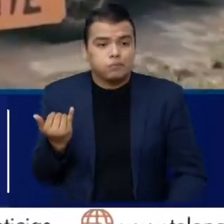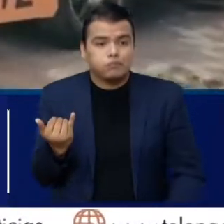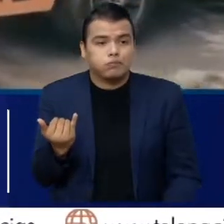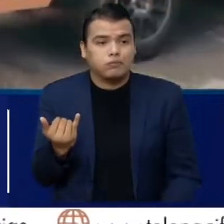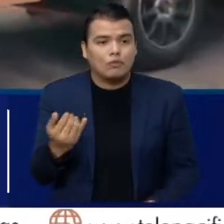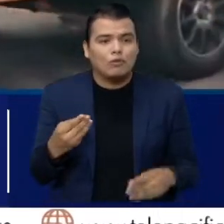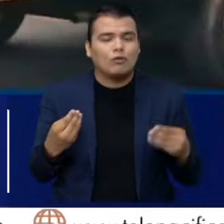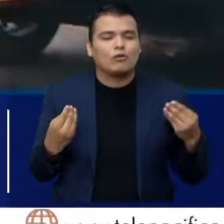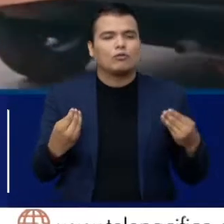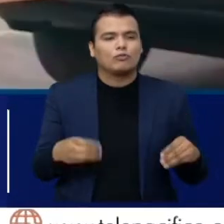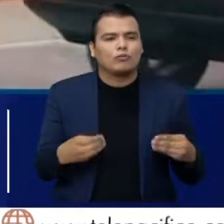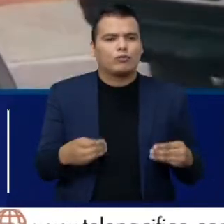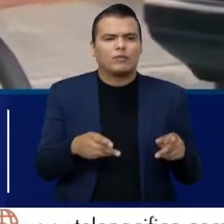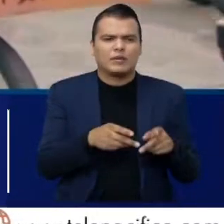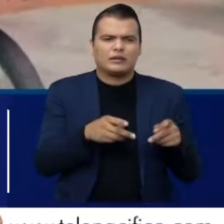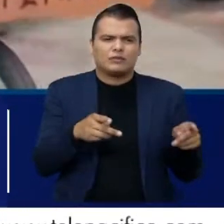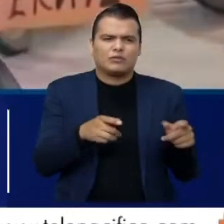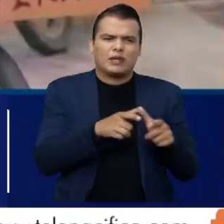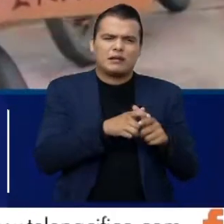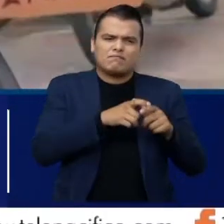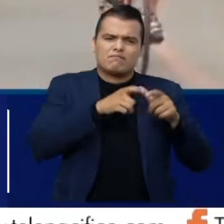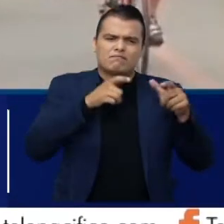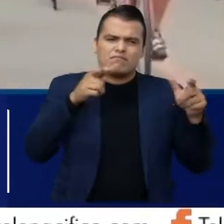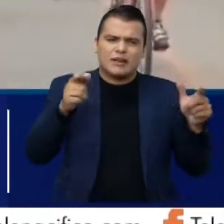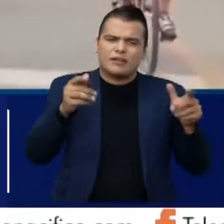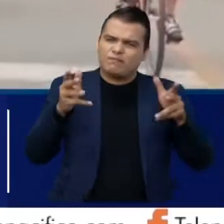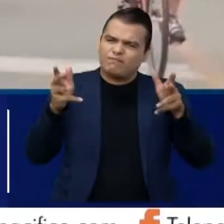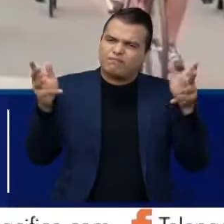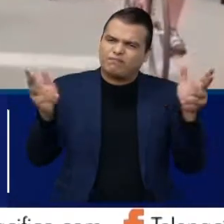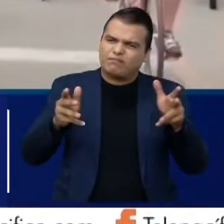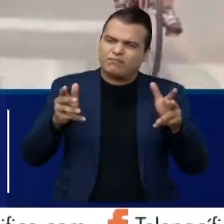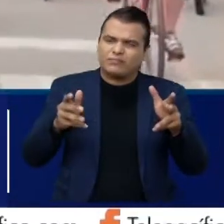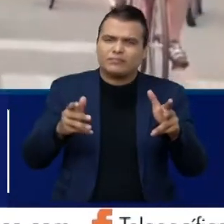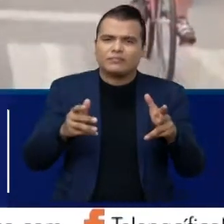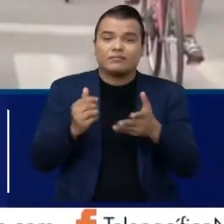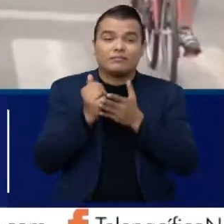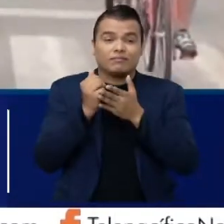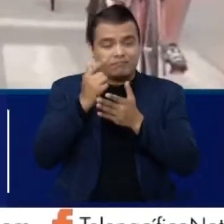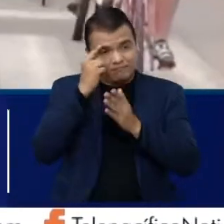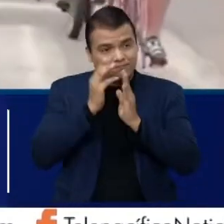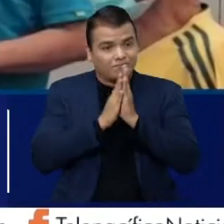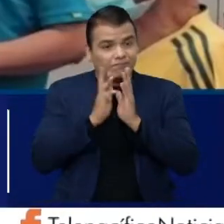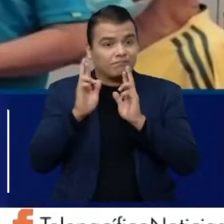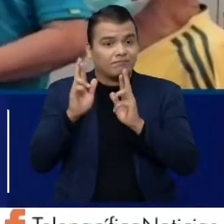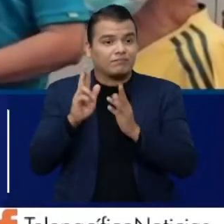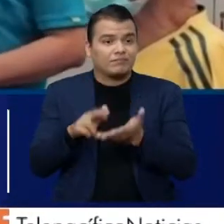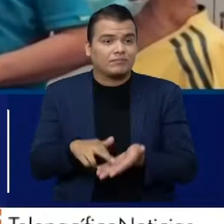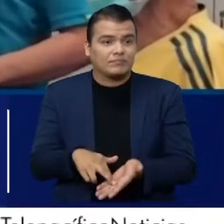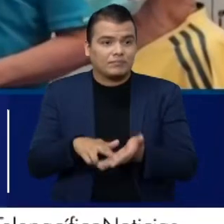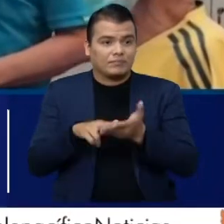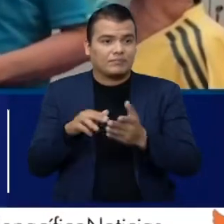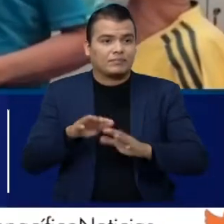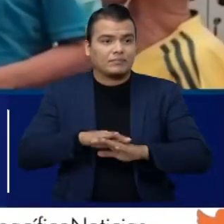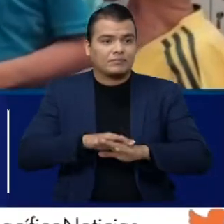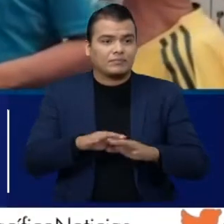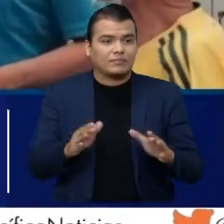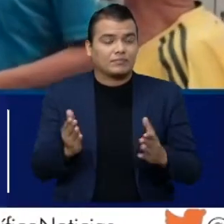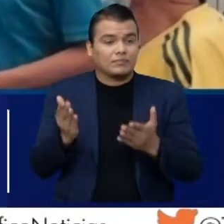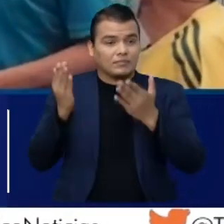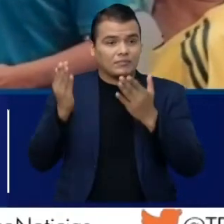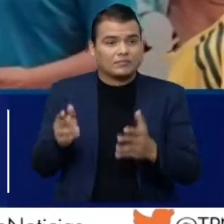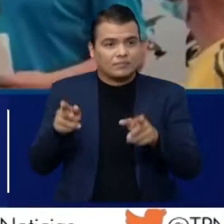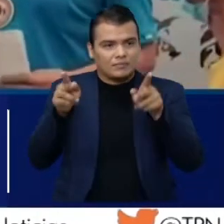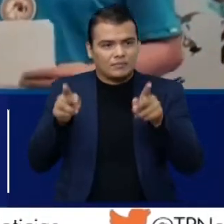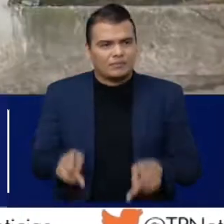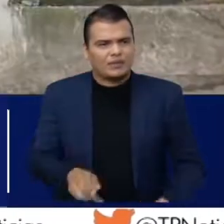en Tuluá. Cientos de ciclistas participaron de una ciclotón por las calles de la ciudad. Y el vallecaucano que se puso la camiseta de